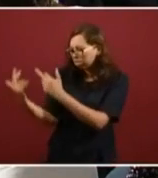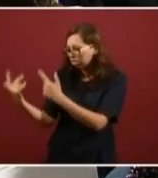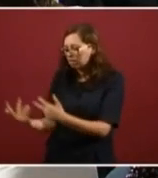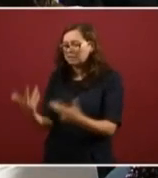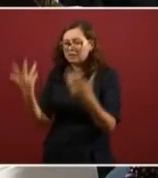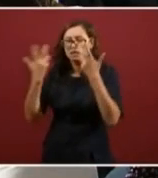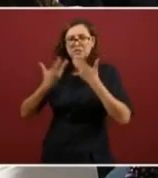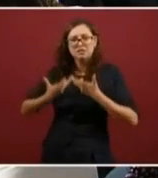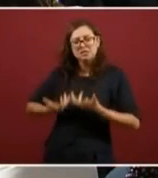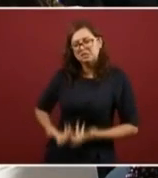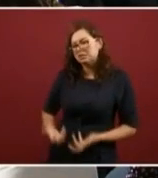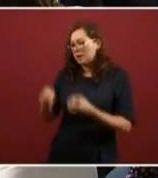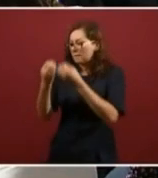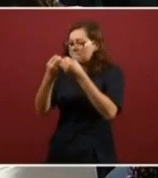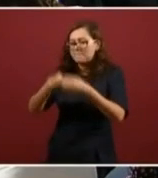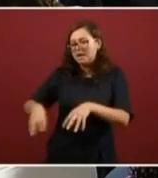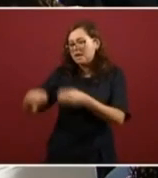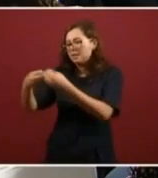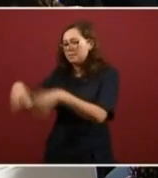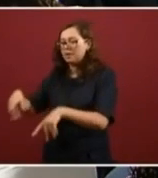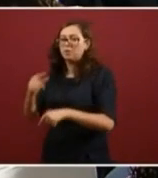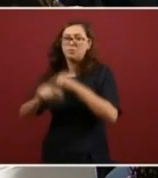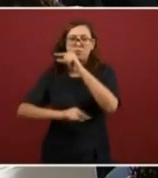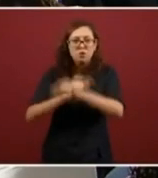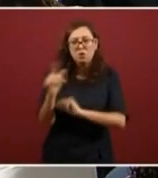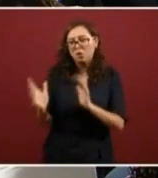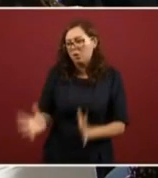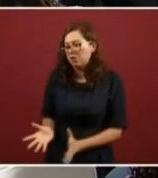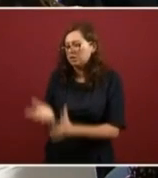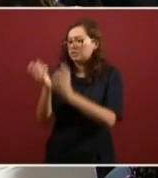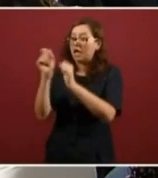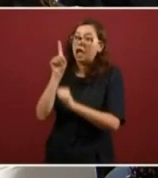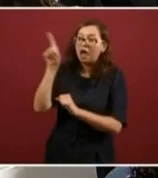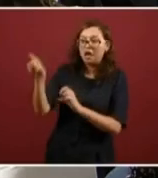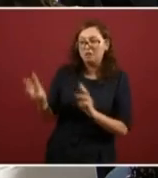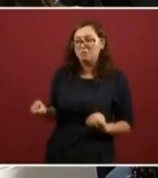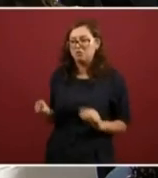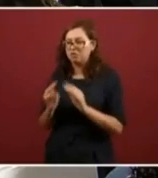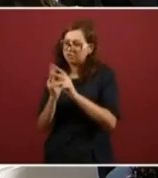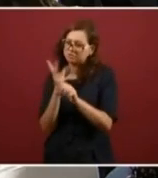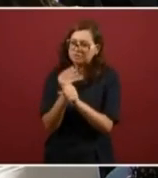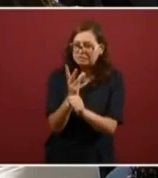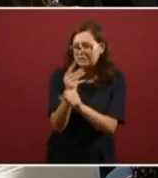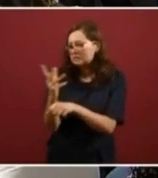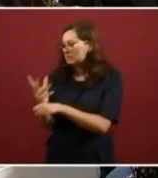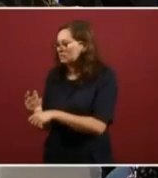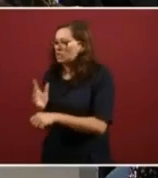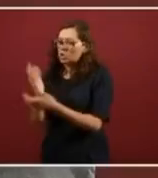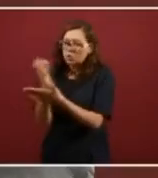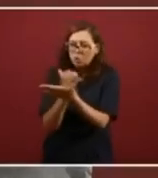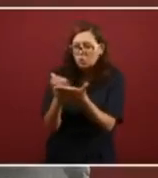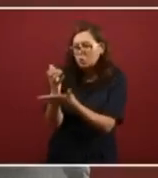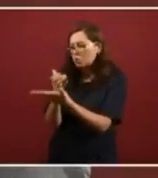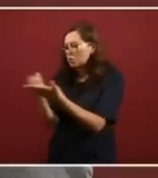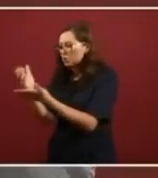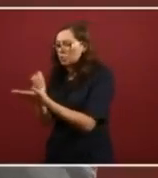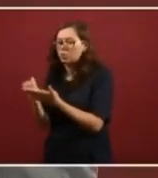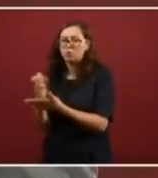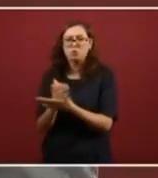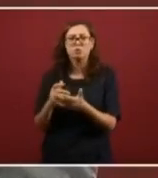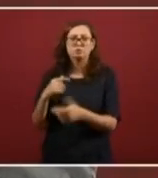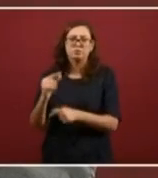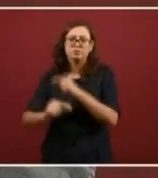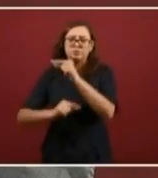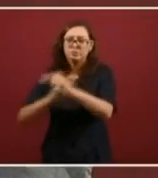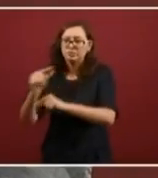al trabajo que se ha venido haciendo por nuestros productores en la montaña, principalmente en Chiapas. Ahora estamos propiamente alcanzando